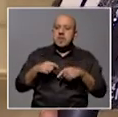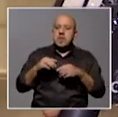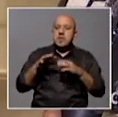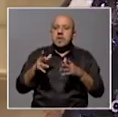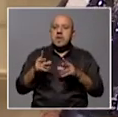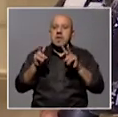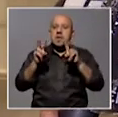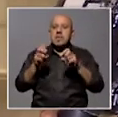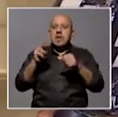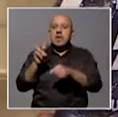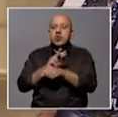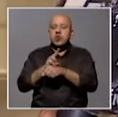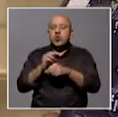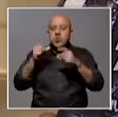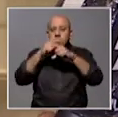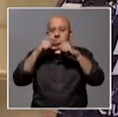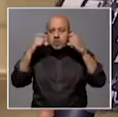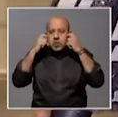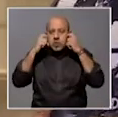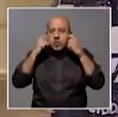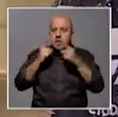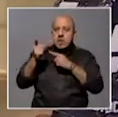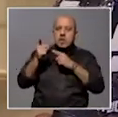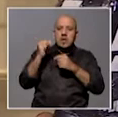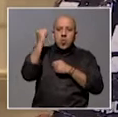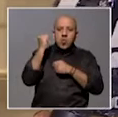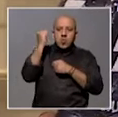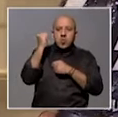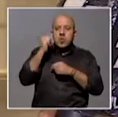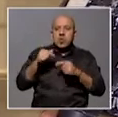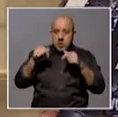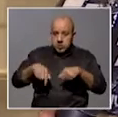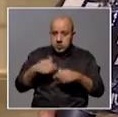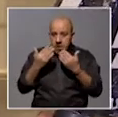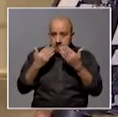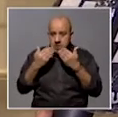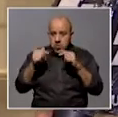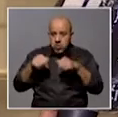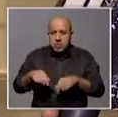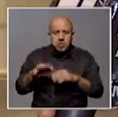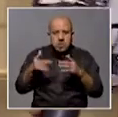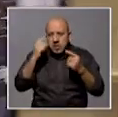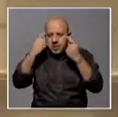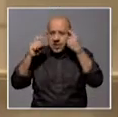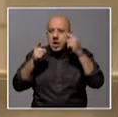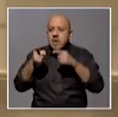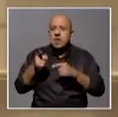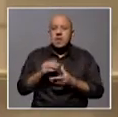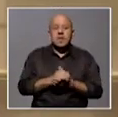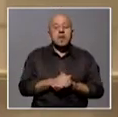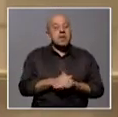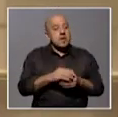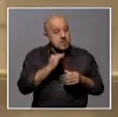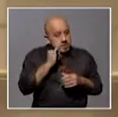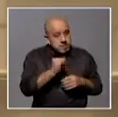Montevideo sobre el control del uso de tapabocas en el transporte público. Eso lo van a tratar ahora. ¿Qué idea tienen del proyecto? Como ustedes